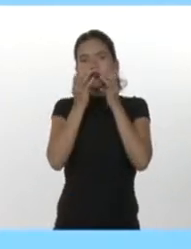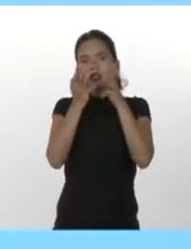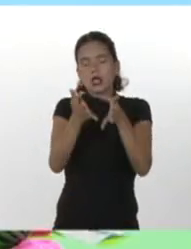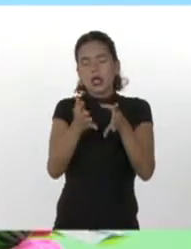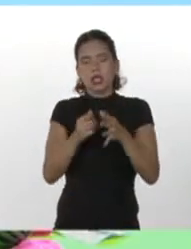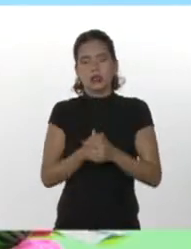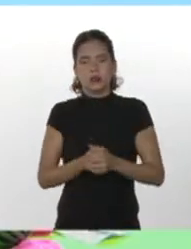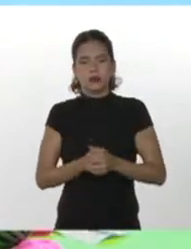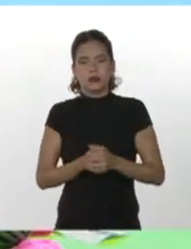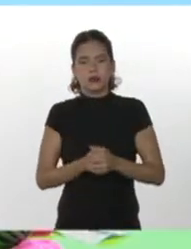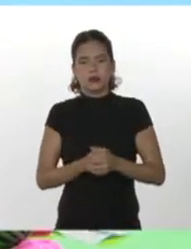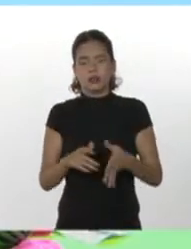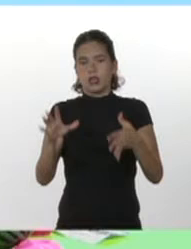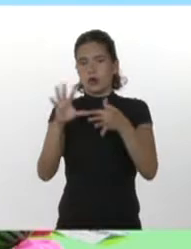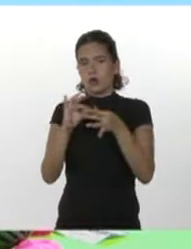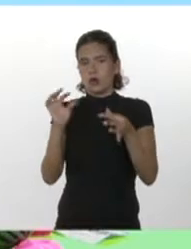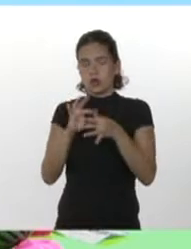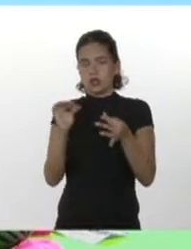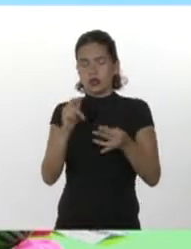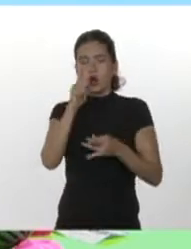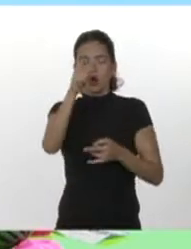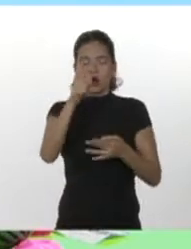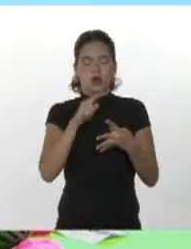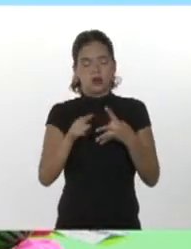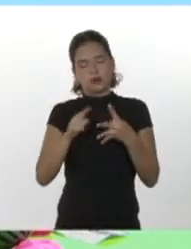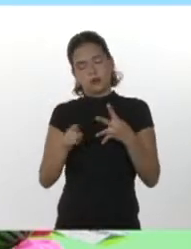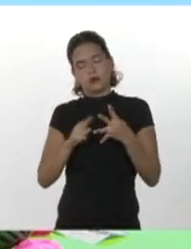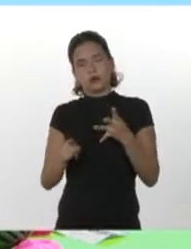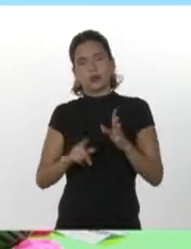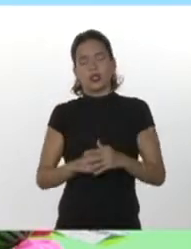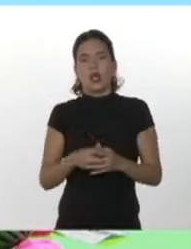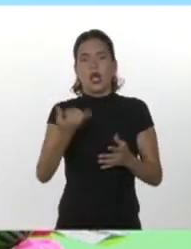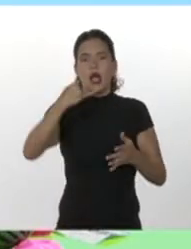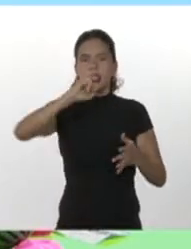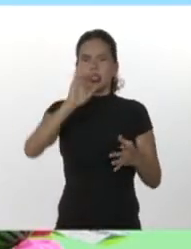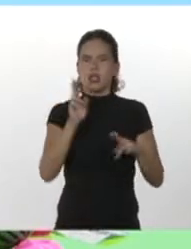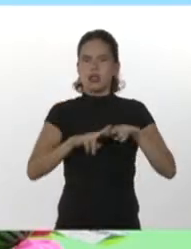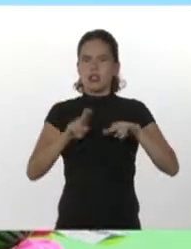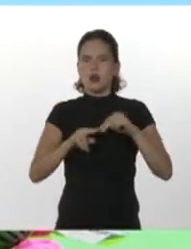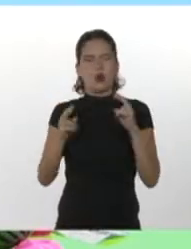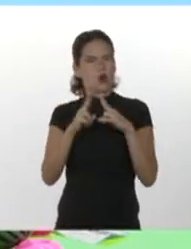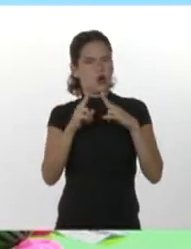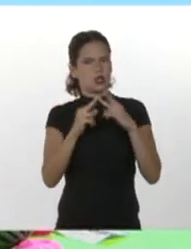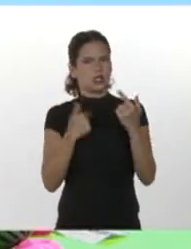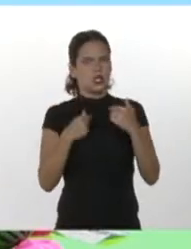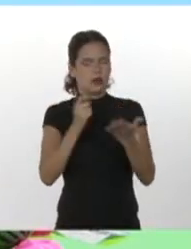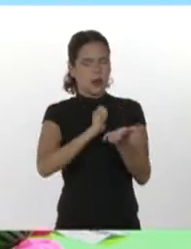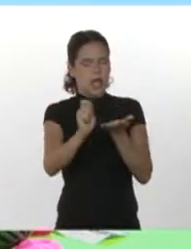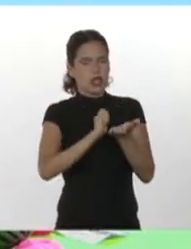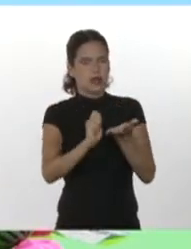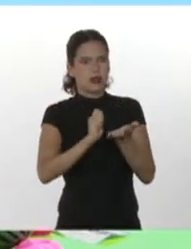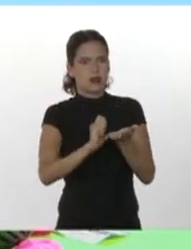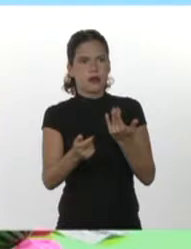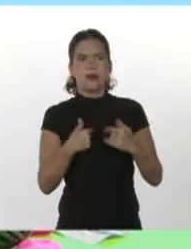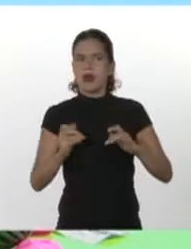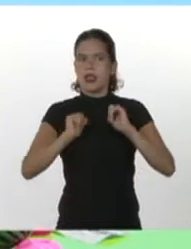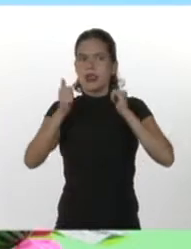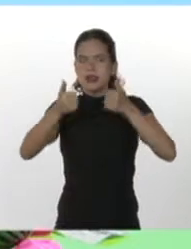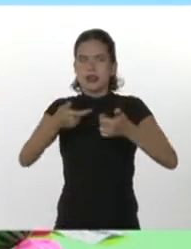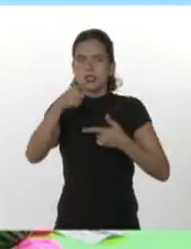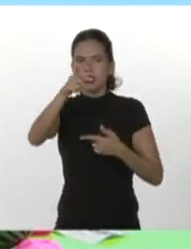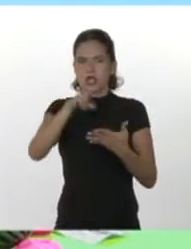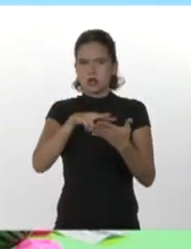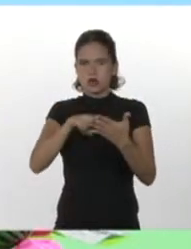de el cuento con ese objeto. ¿Ok? Aquí el niño va a conocer, va a escribir, va a iniciar